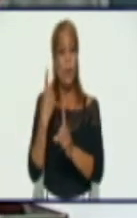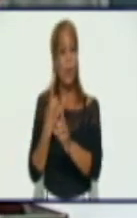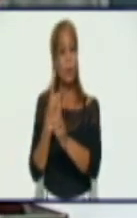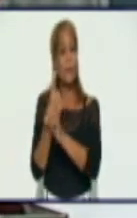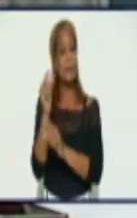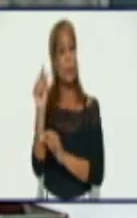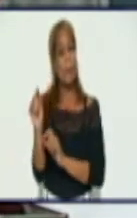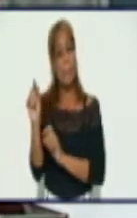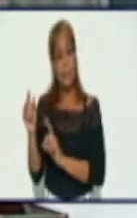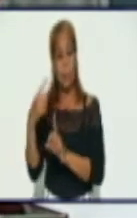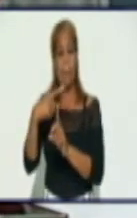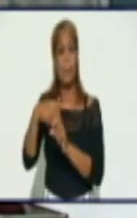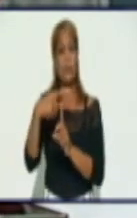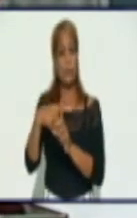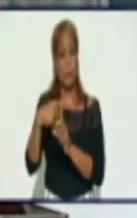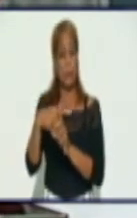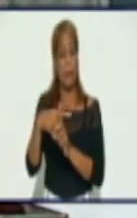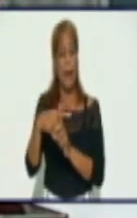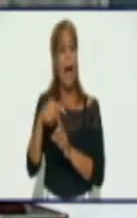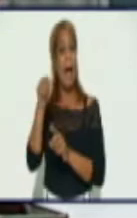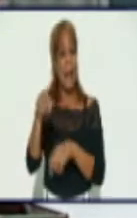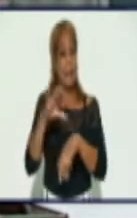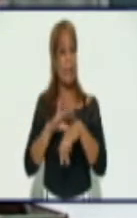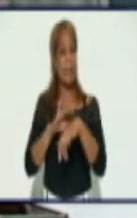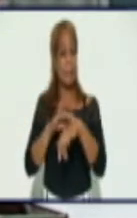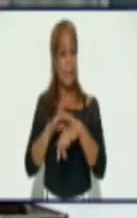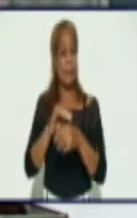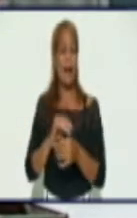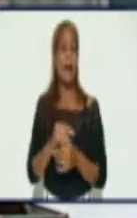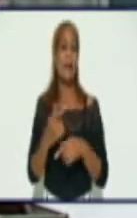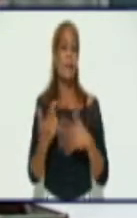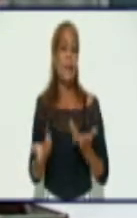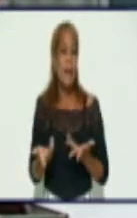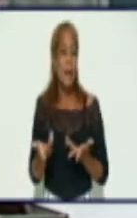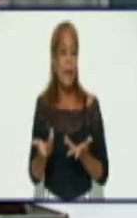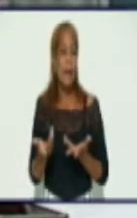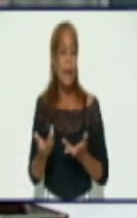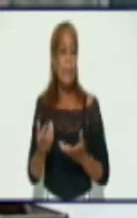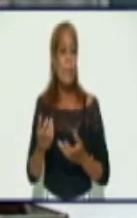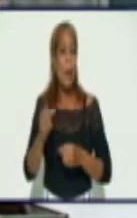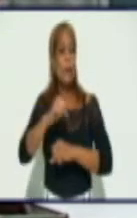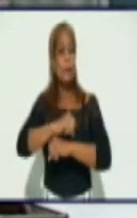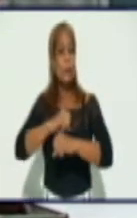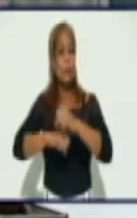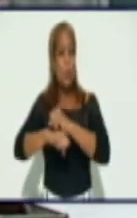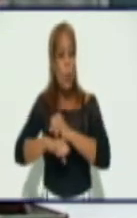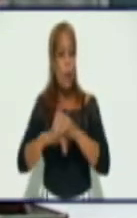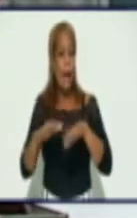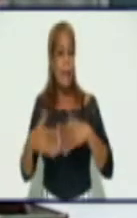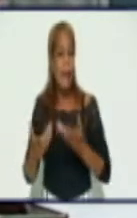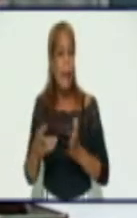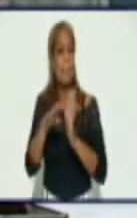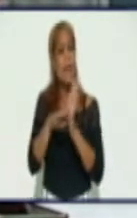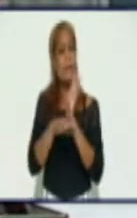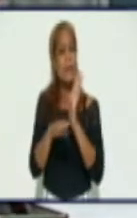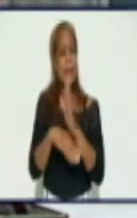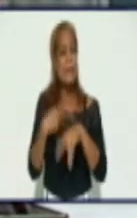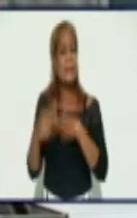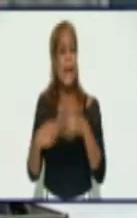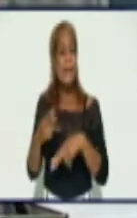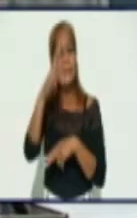pacientes positivos a esta peligrosa enfermedad. ¿Qué estrategia asume la Dirección de Salud Pública en el territorio en un